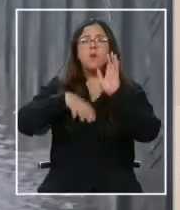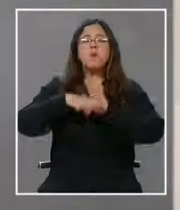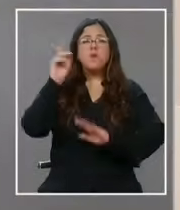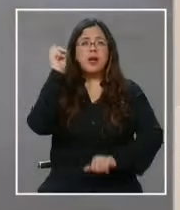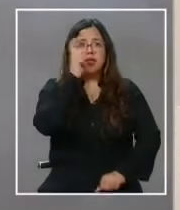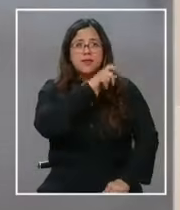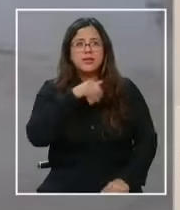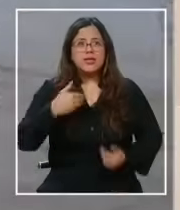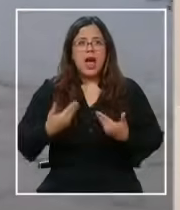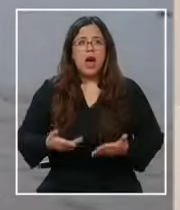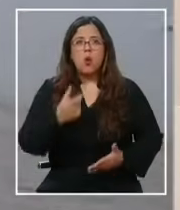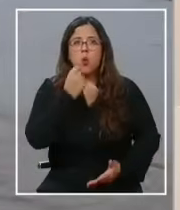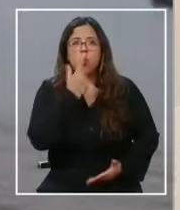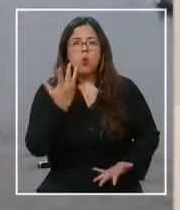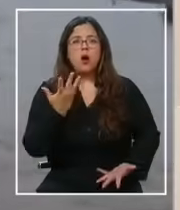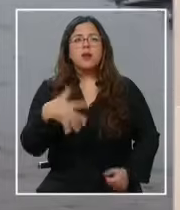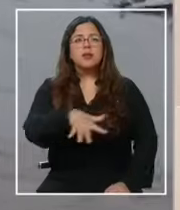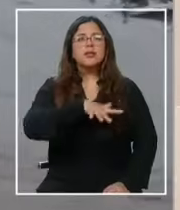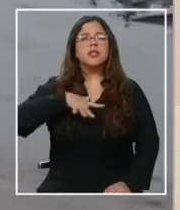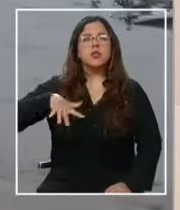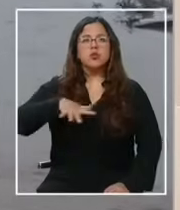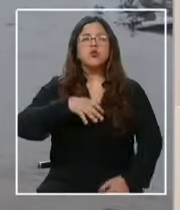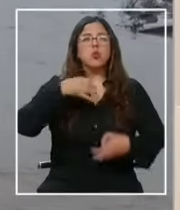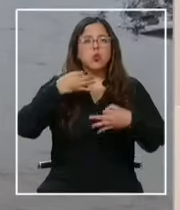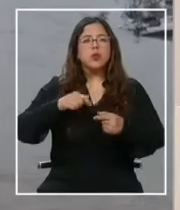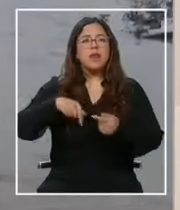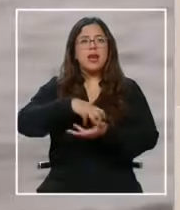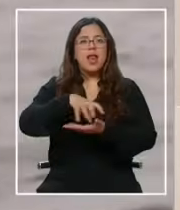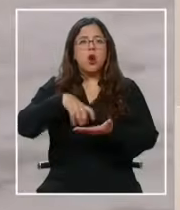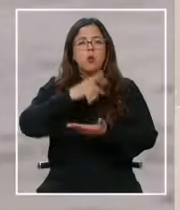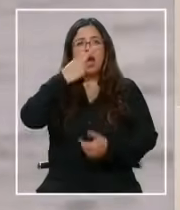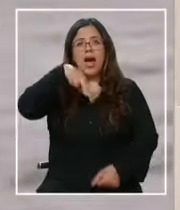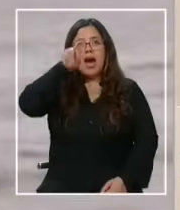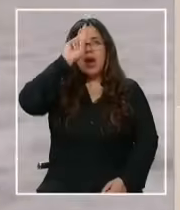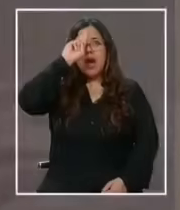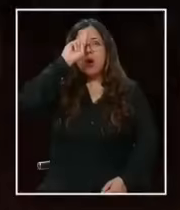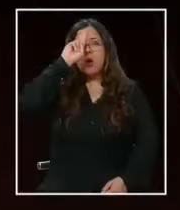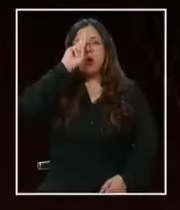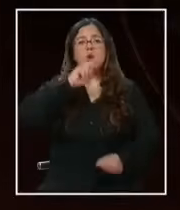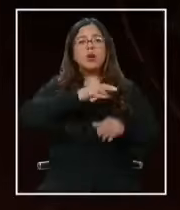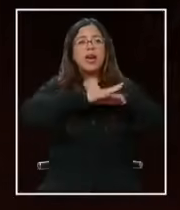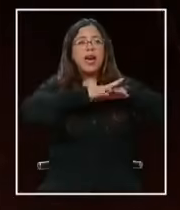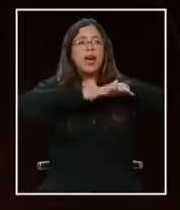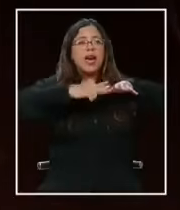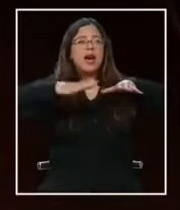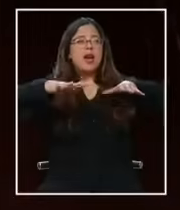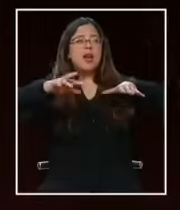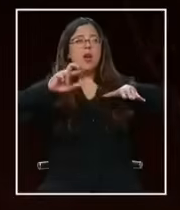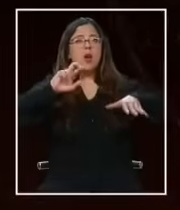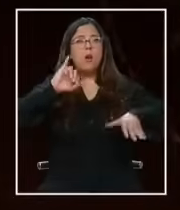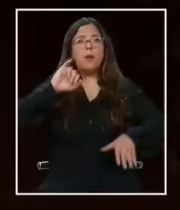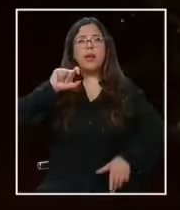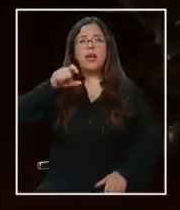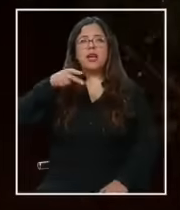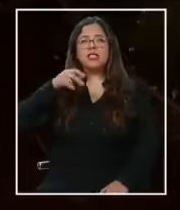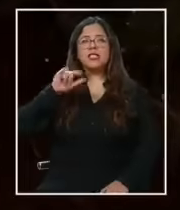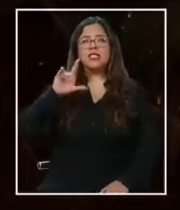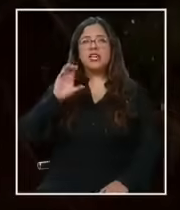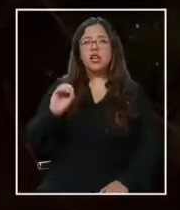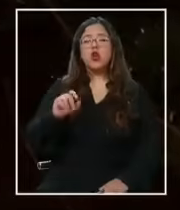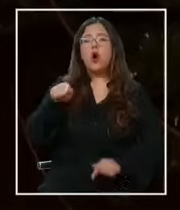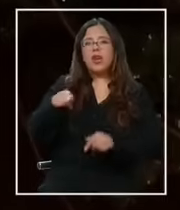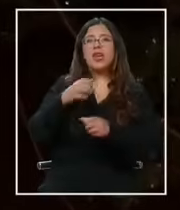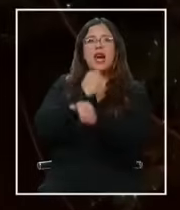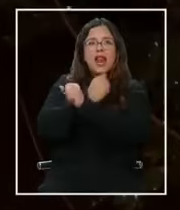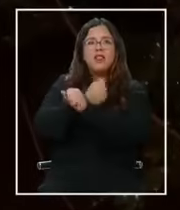bío bío a esta hora es la situación que se registra acá en la comuna de arauco en el río pichilo con esta amenaza de desborde De hecho está carabineros